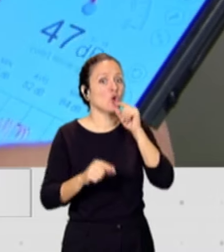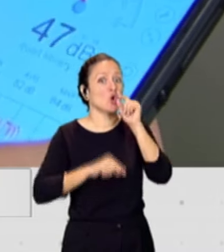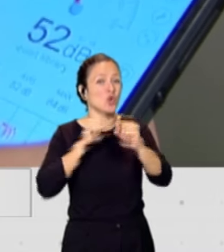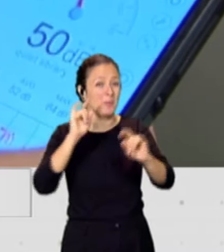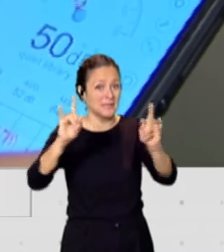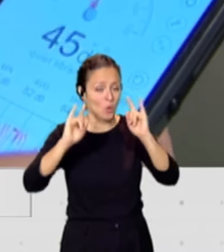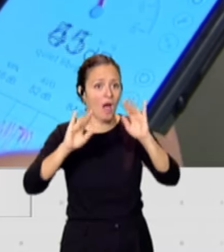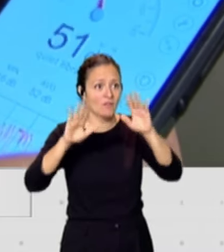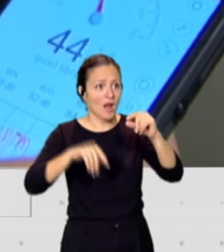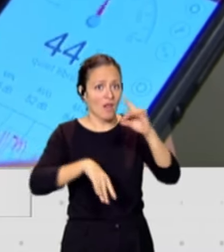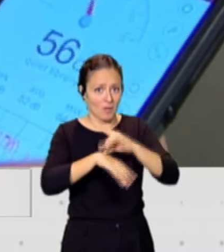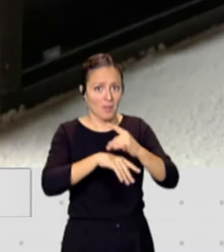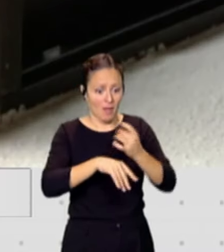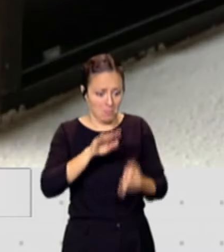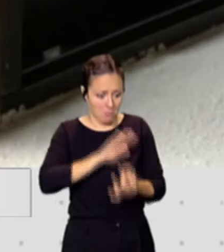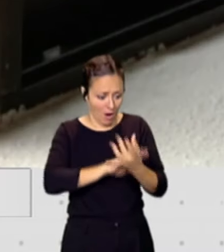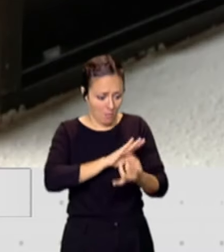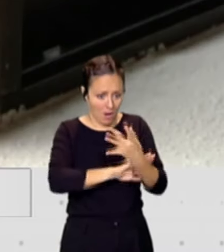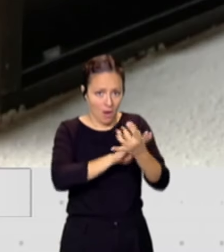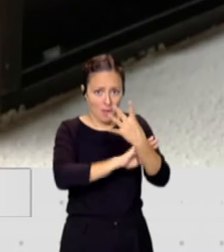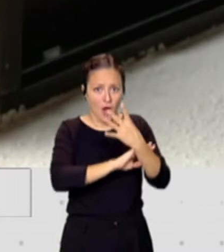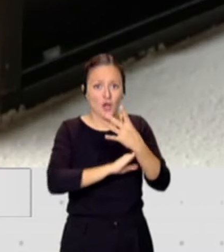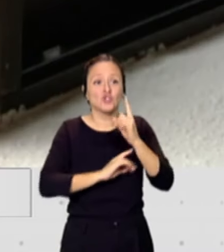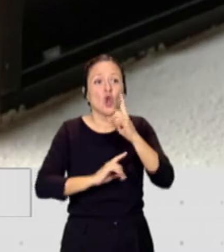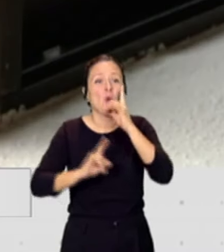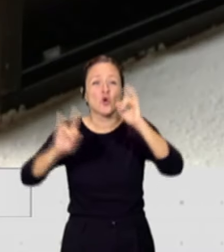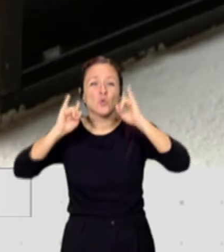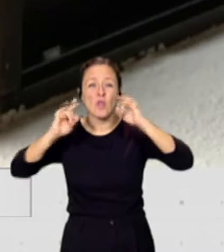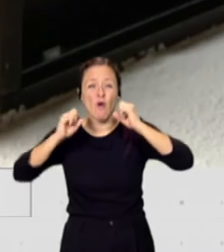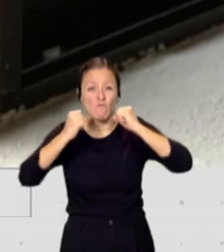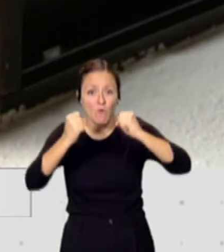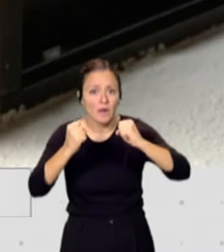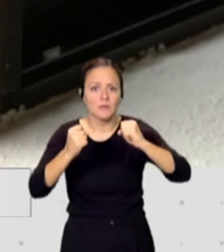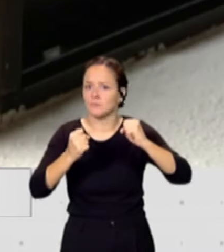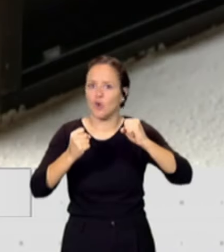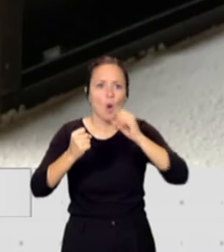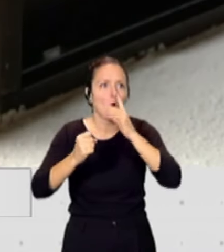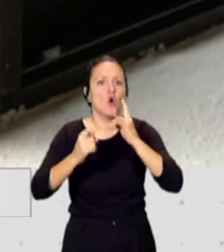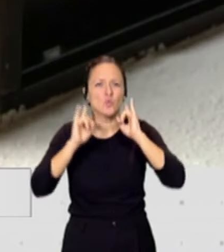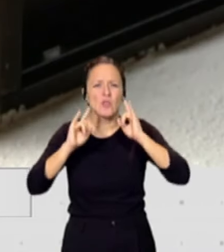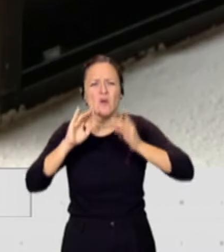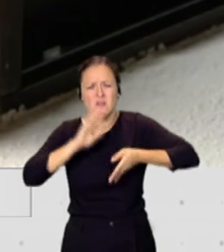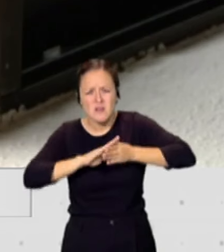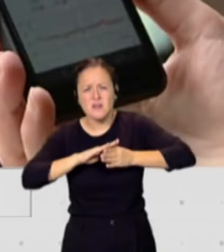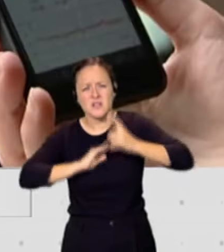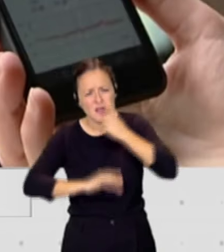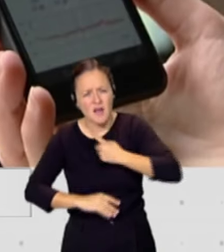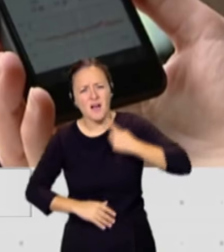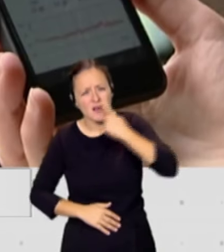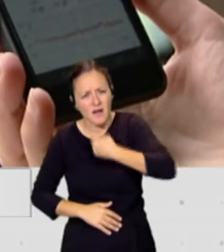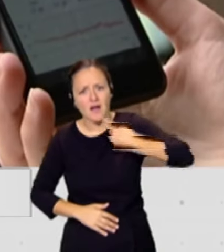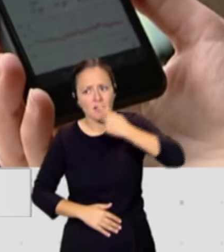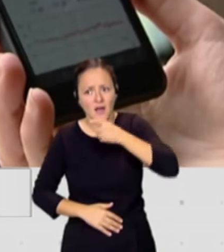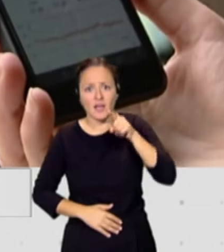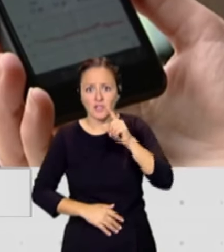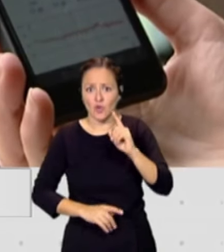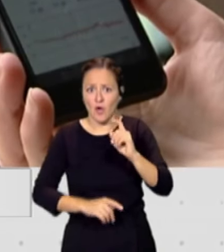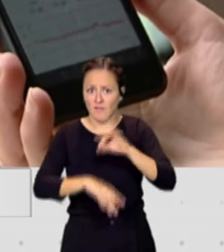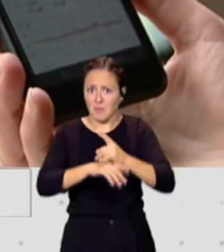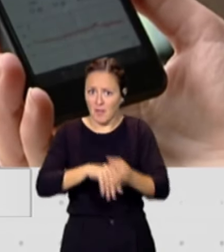enferma ya no tiene que ver con la intensidad de ese ruido sino con que ese ruido sea persistente que se prolongue en el tiempo